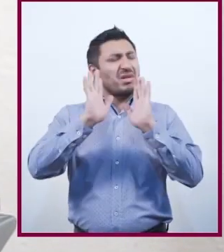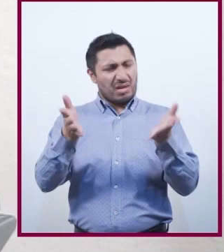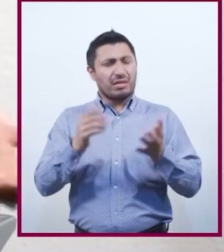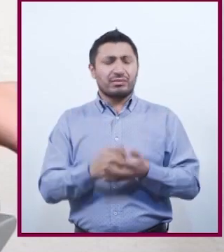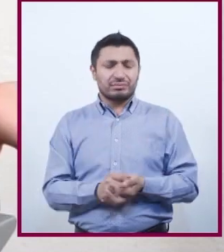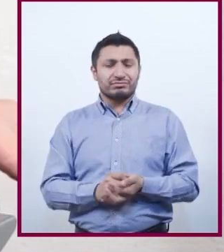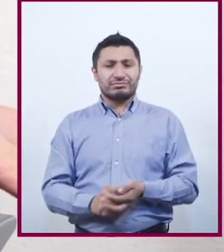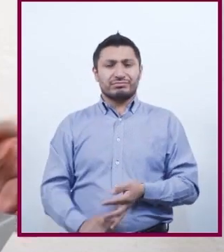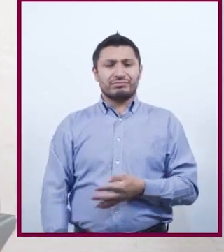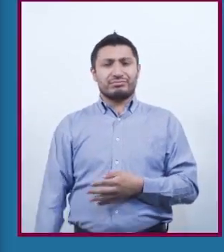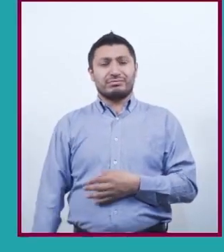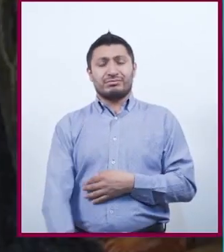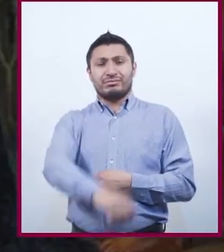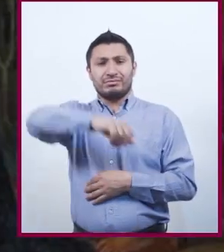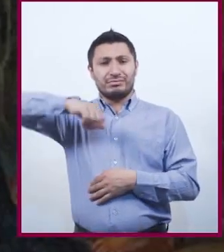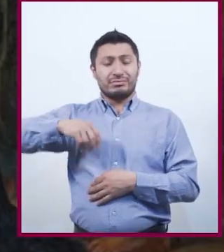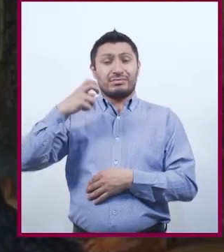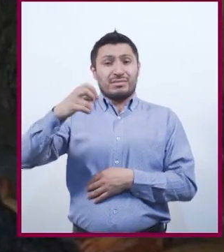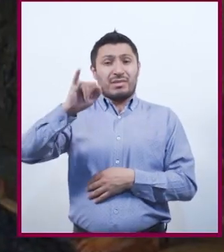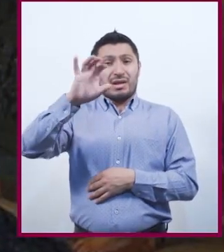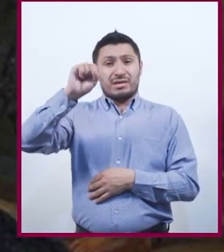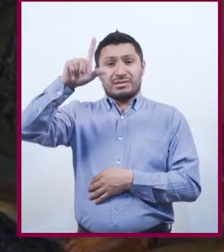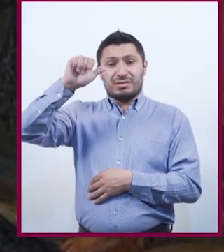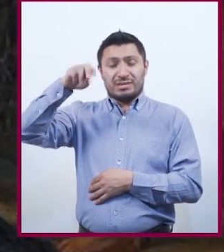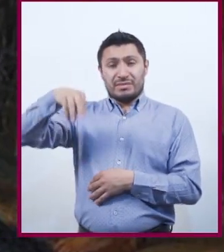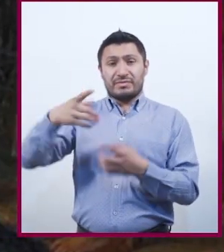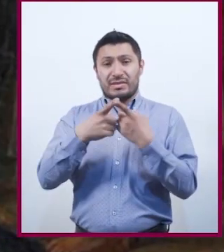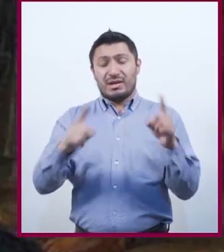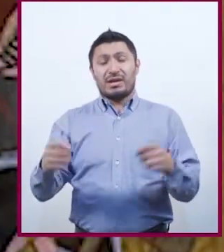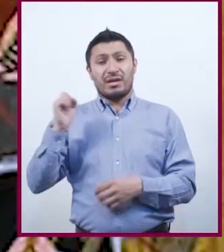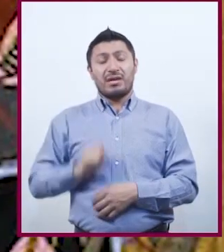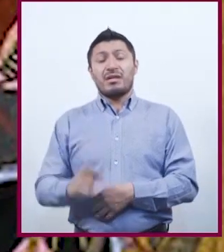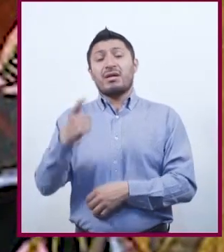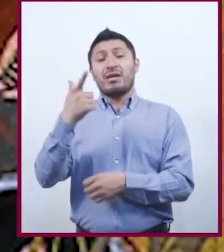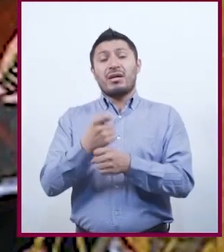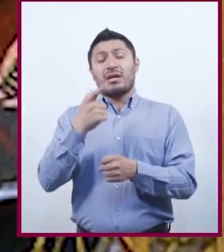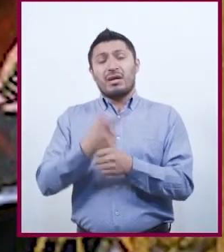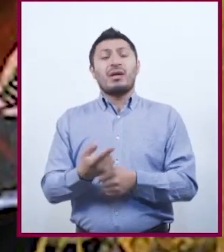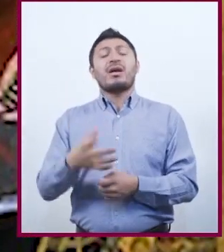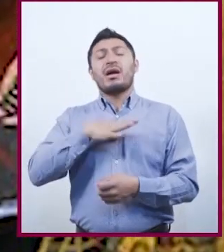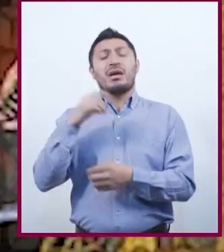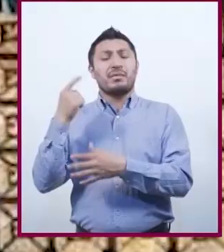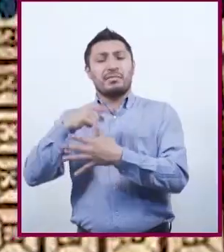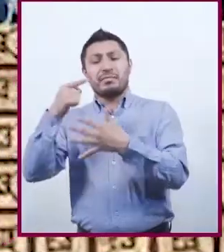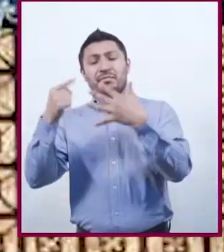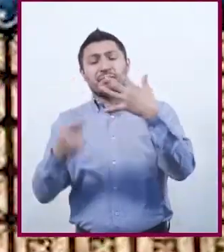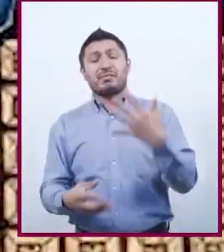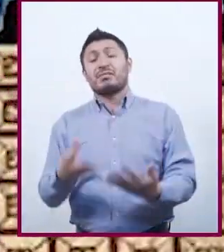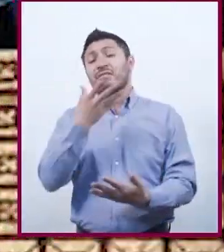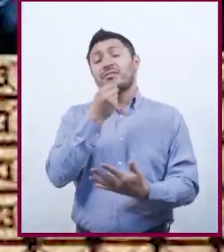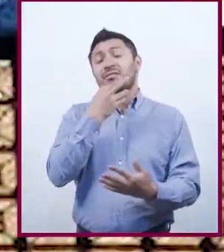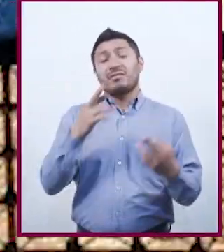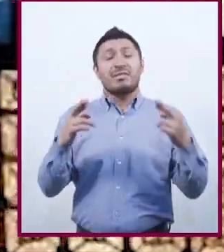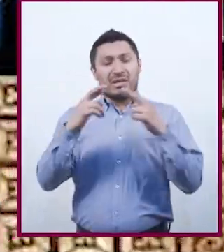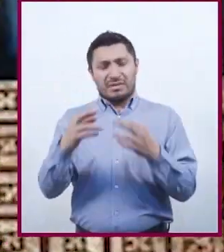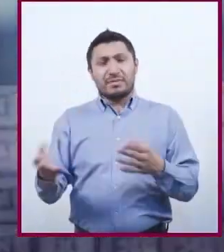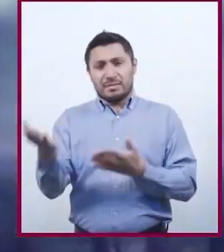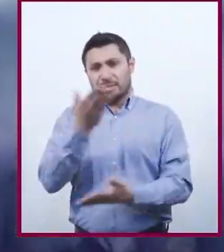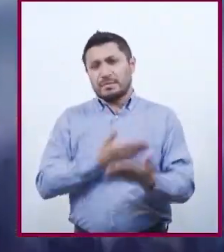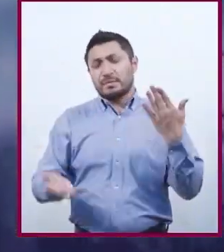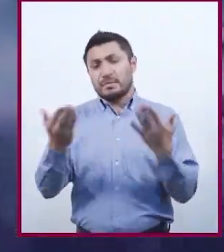había problema. Claro está. De hecho, el Islam se desarrolló en el siglo VII tomando muchos elementos de la religión